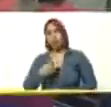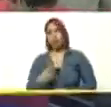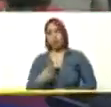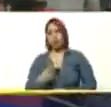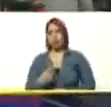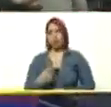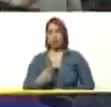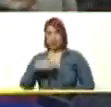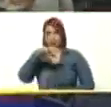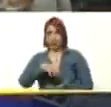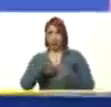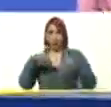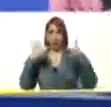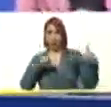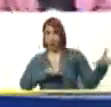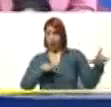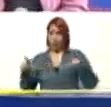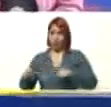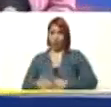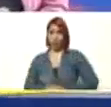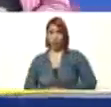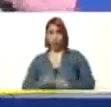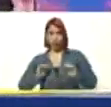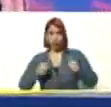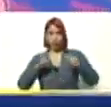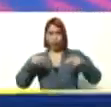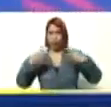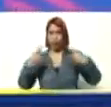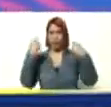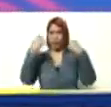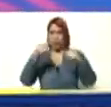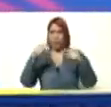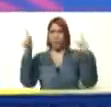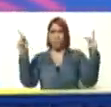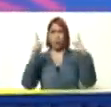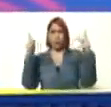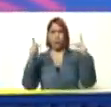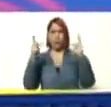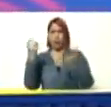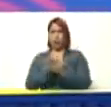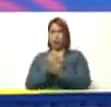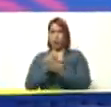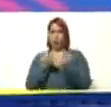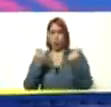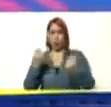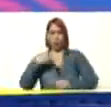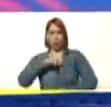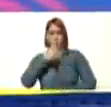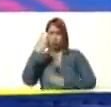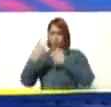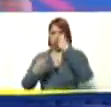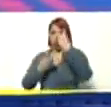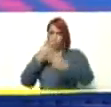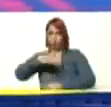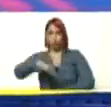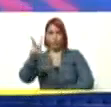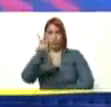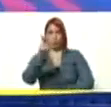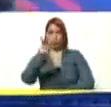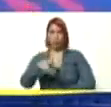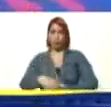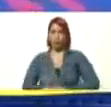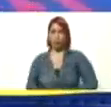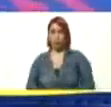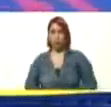estado de La Guaira, estamos listos para iniciar una nueva etapa de prosperidad económica. Hemos recorrido todo el país y juramentamos a los